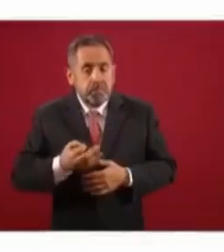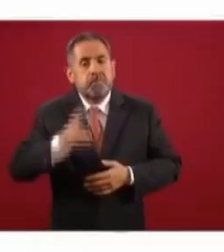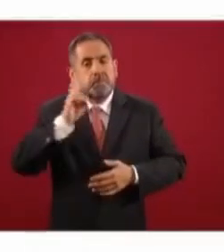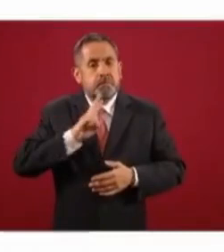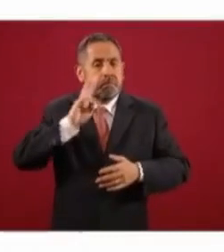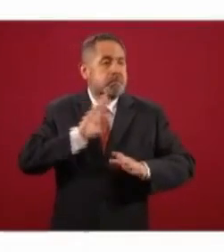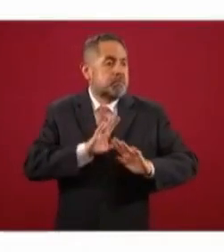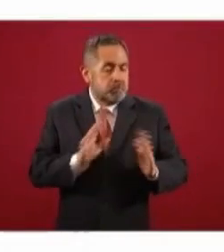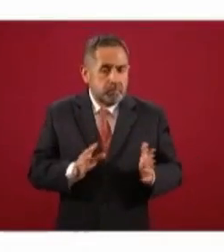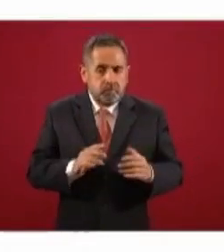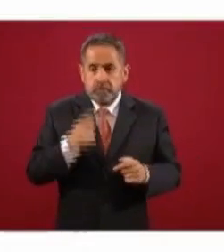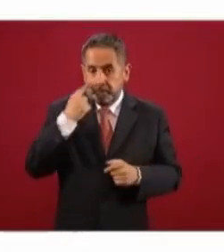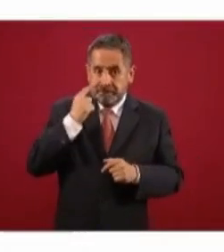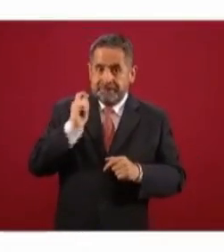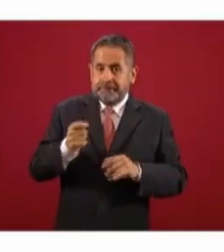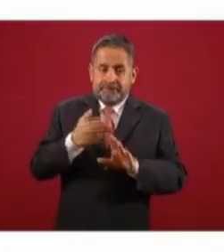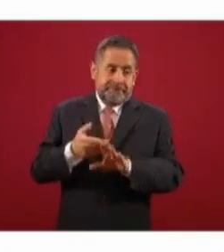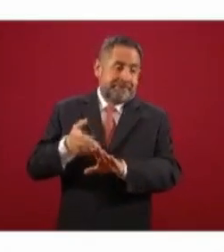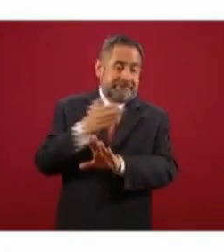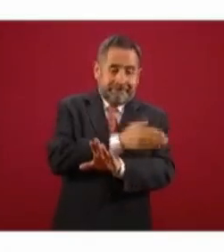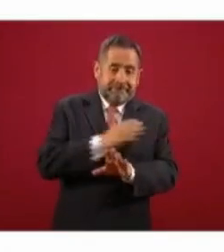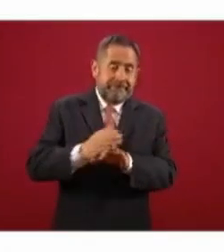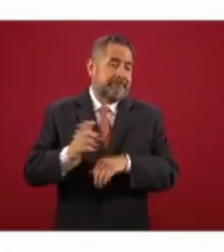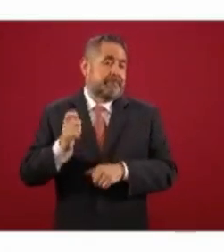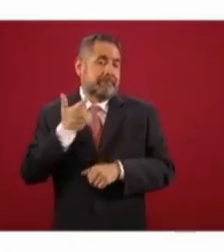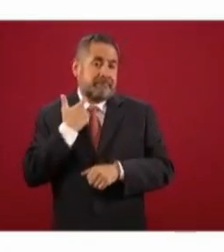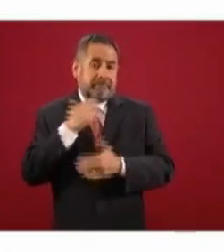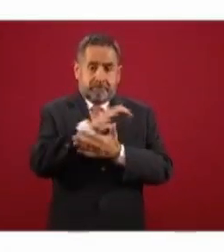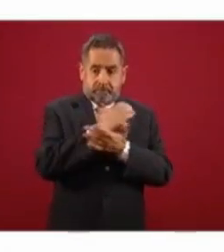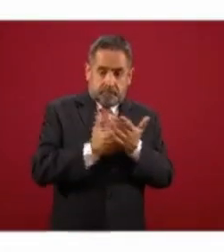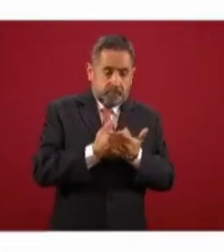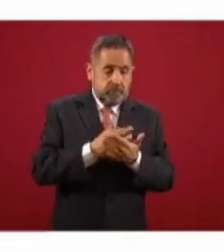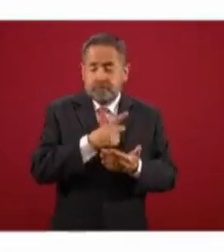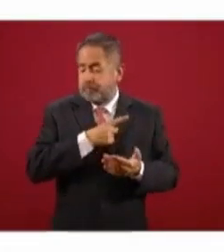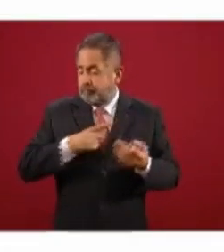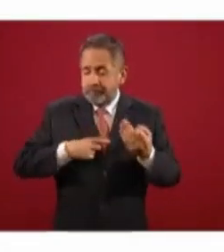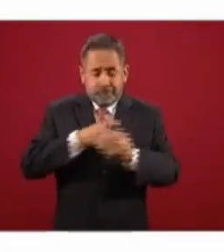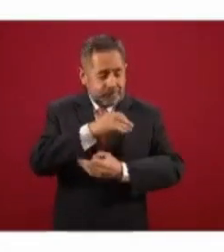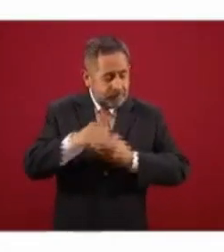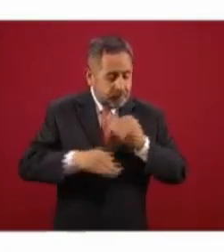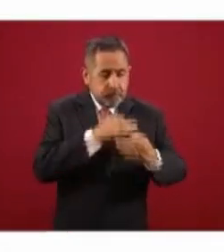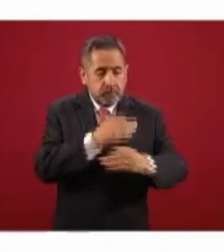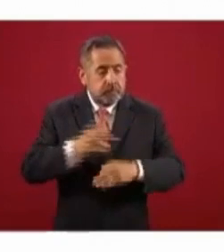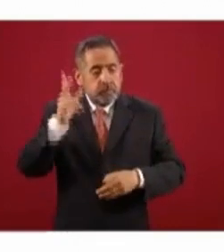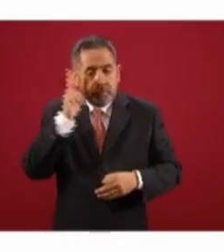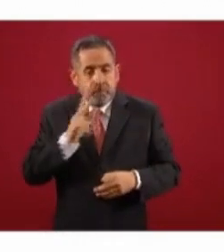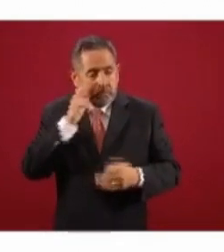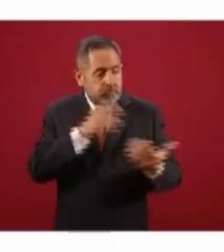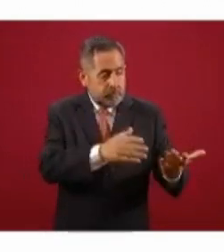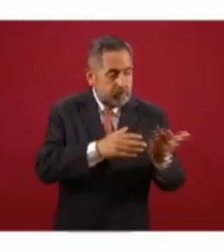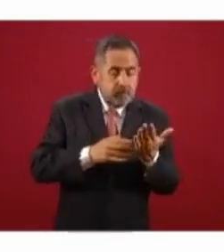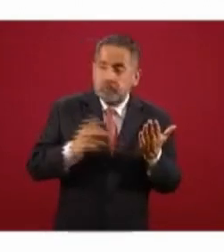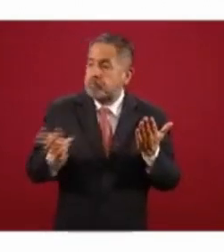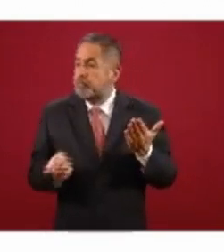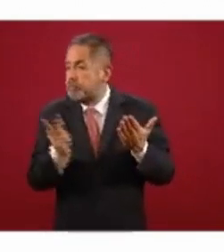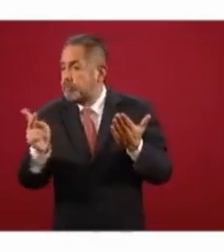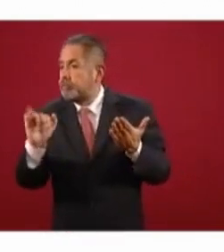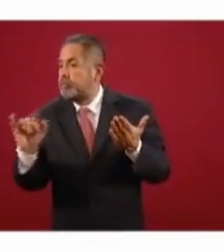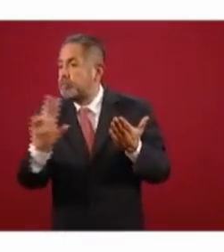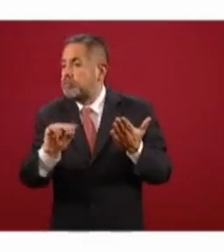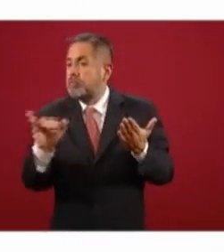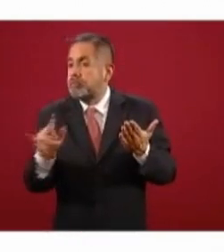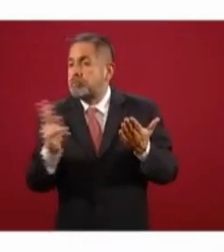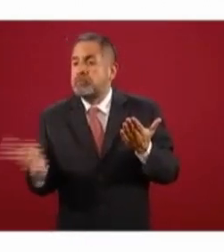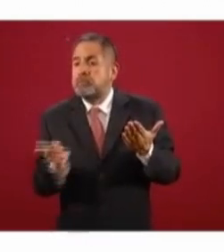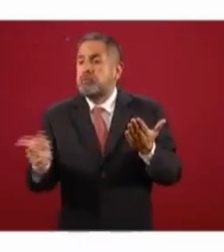decir, todos los contratos colectivos existentes deberán pasar por un proceso de consulta, una